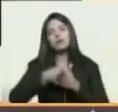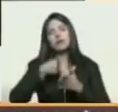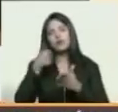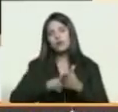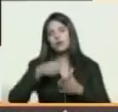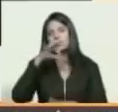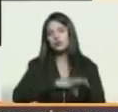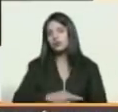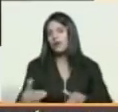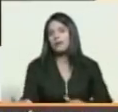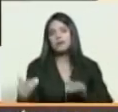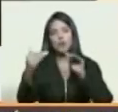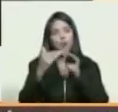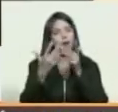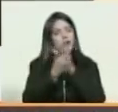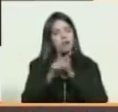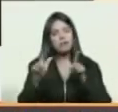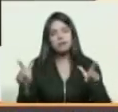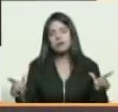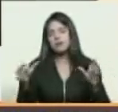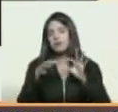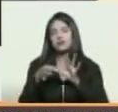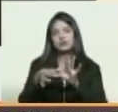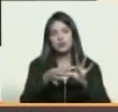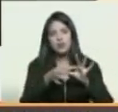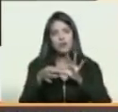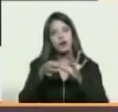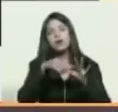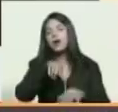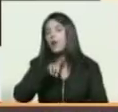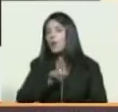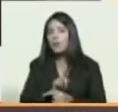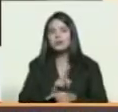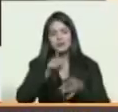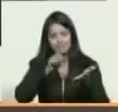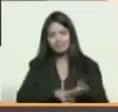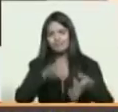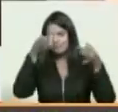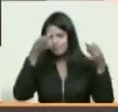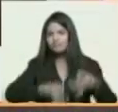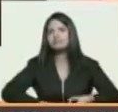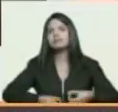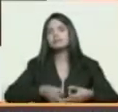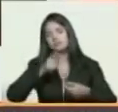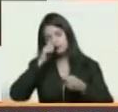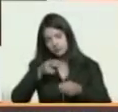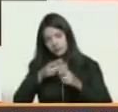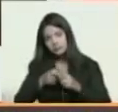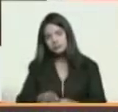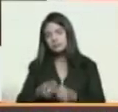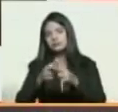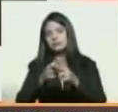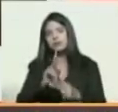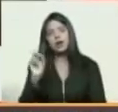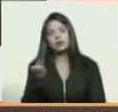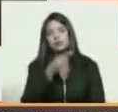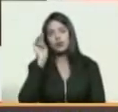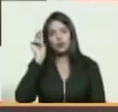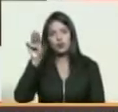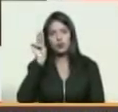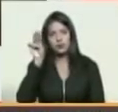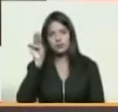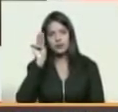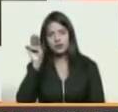sociedad de iguales, libre y soberana, la única que le garantiza las reivindicaciones a los maestros, a